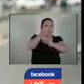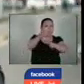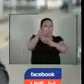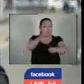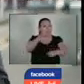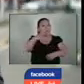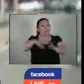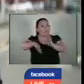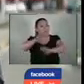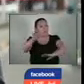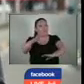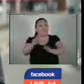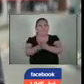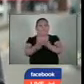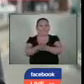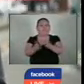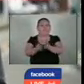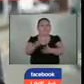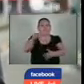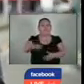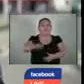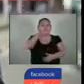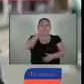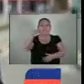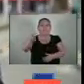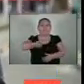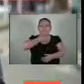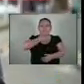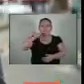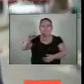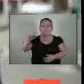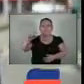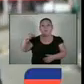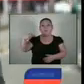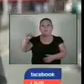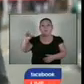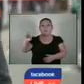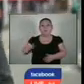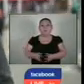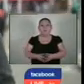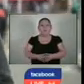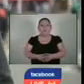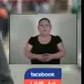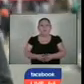costos en los sectores productivos del país. Jair Díaz, Voz de América, Bogotá.